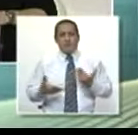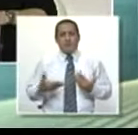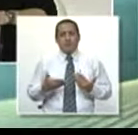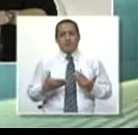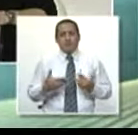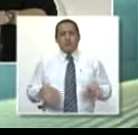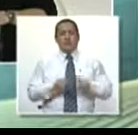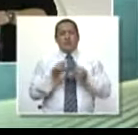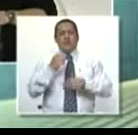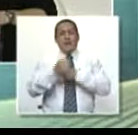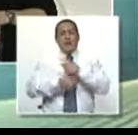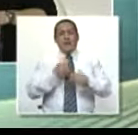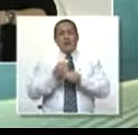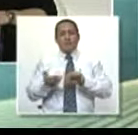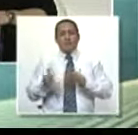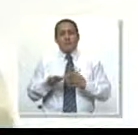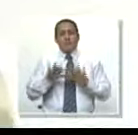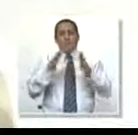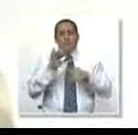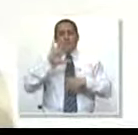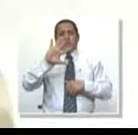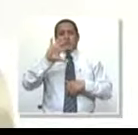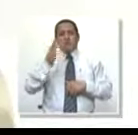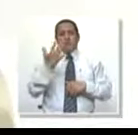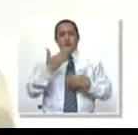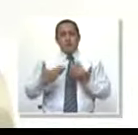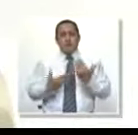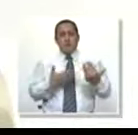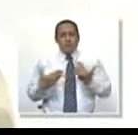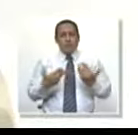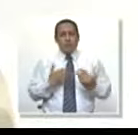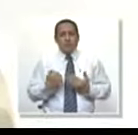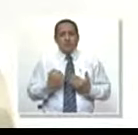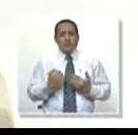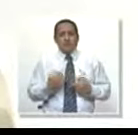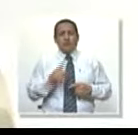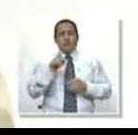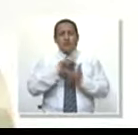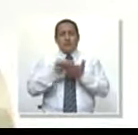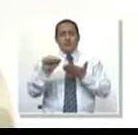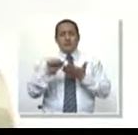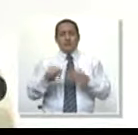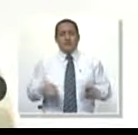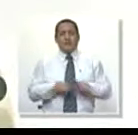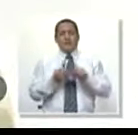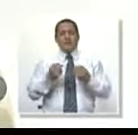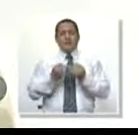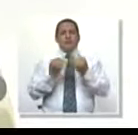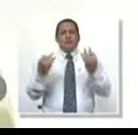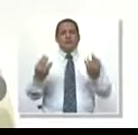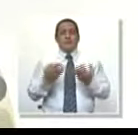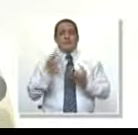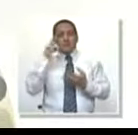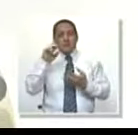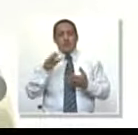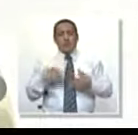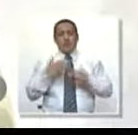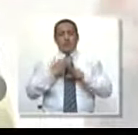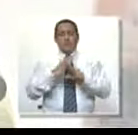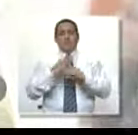no todos los años mueren alrededor de 5000 niñitos y niñitas menores de un mes no por causas que podrían ser